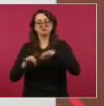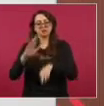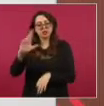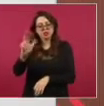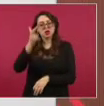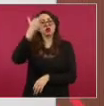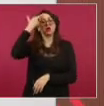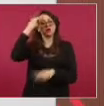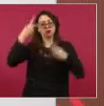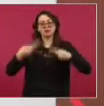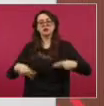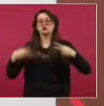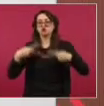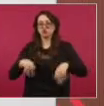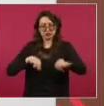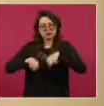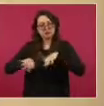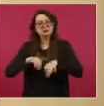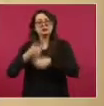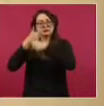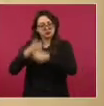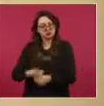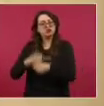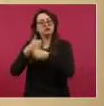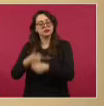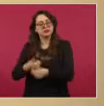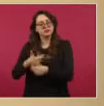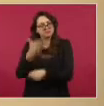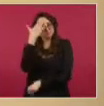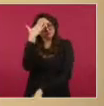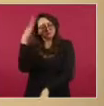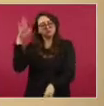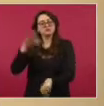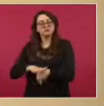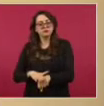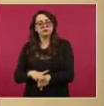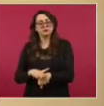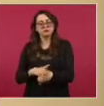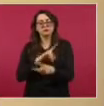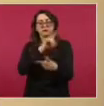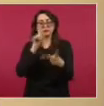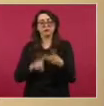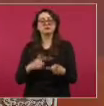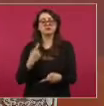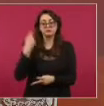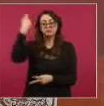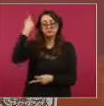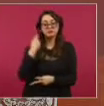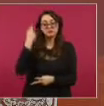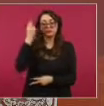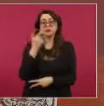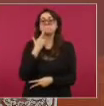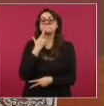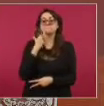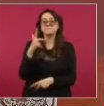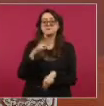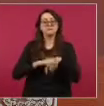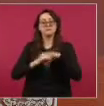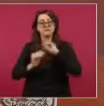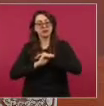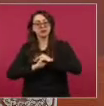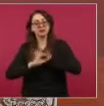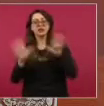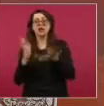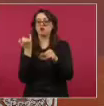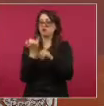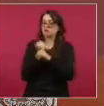hoy, porque los hay. Saludamos la lucha por un mejor sistema de pensiones, menos opaco y con más